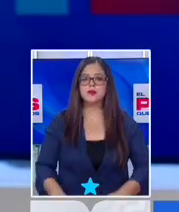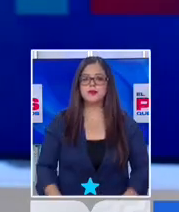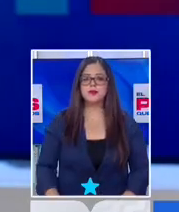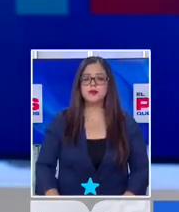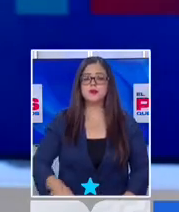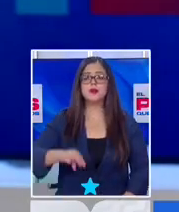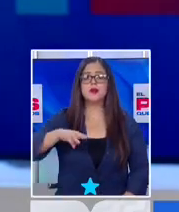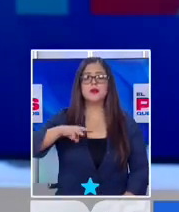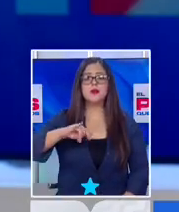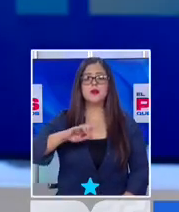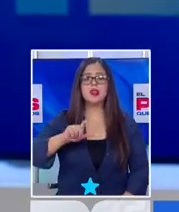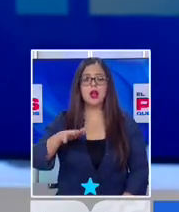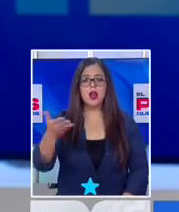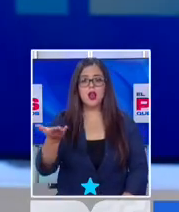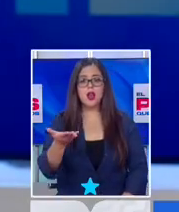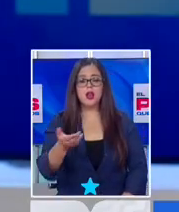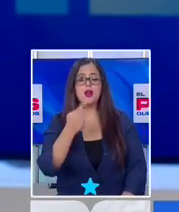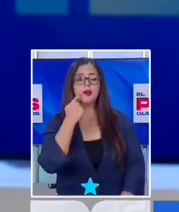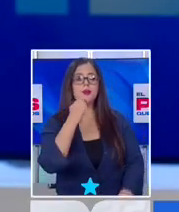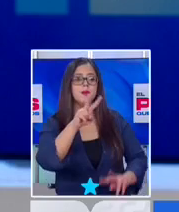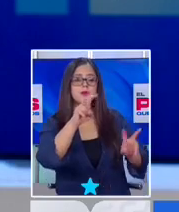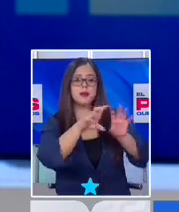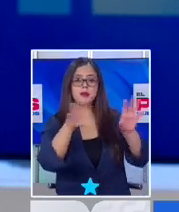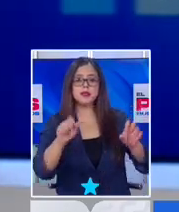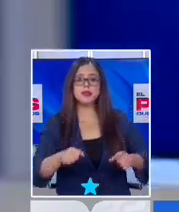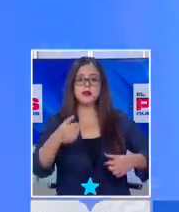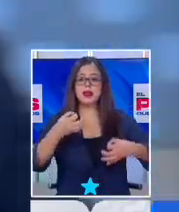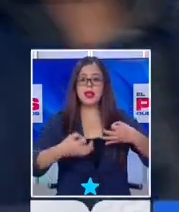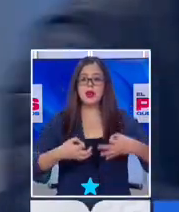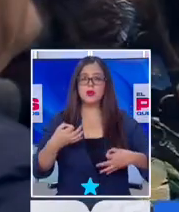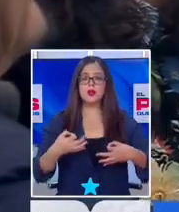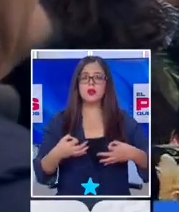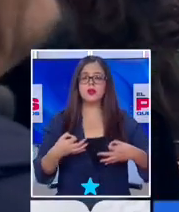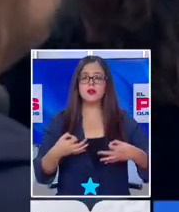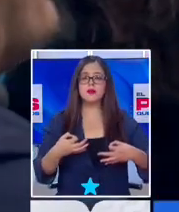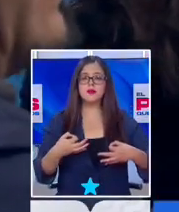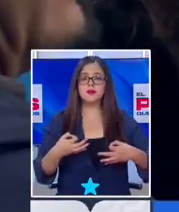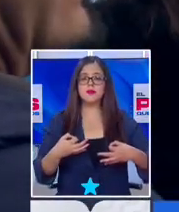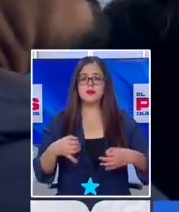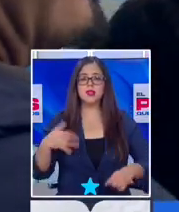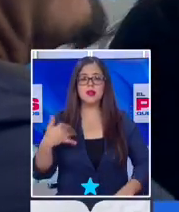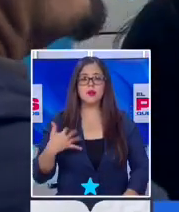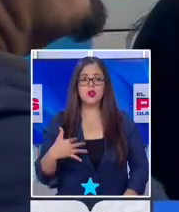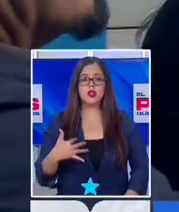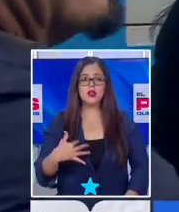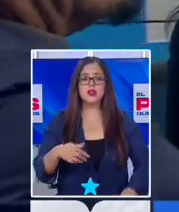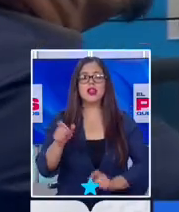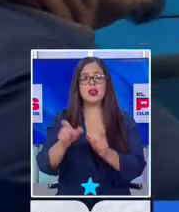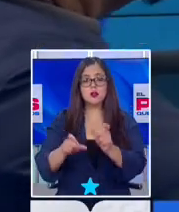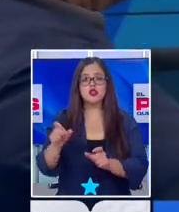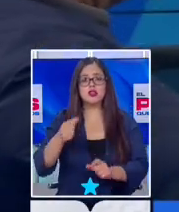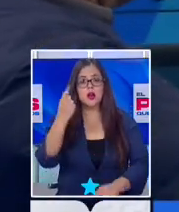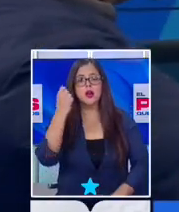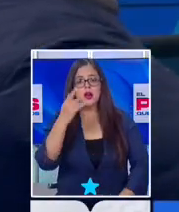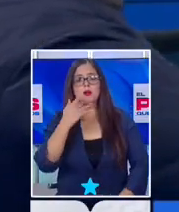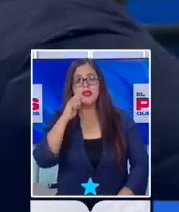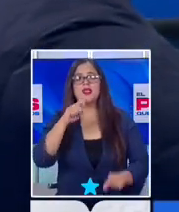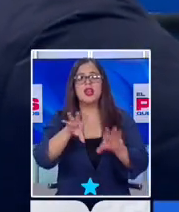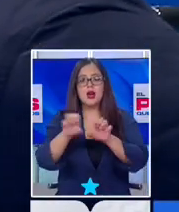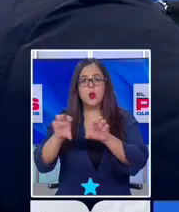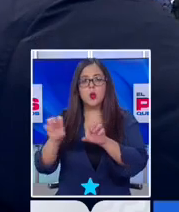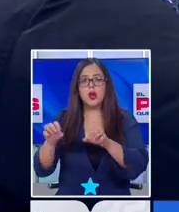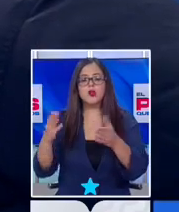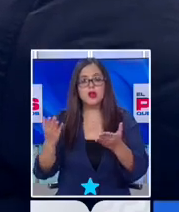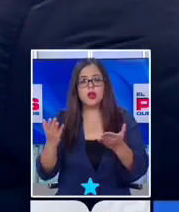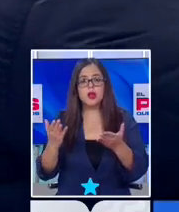respecto al tema del sistema de justicia es importante que lo sepa la ciudadanía se fue dando un consenso de